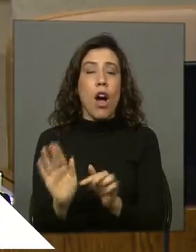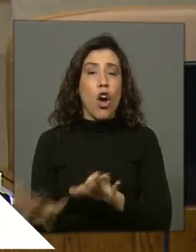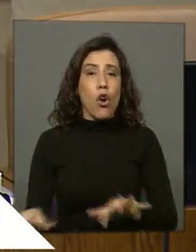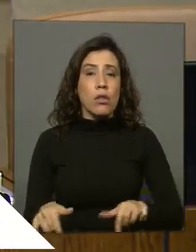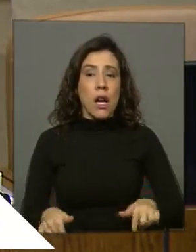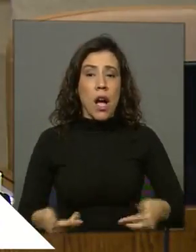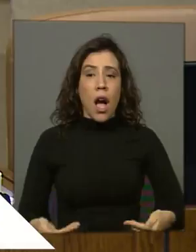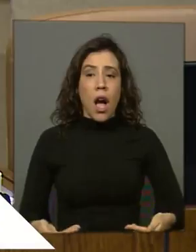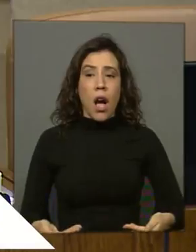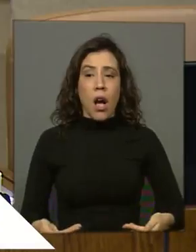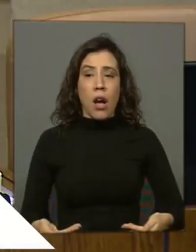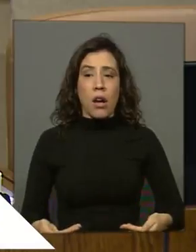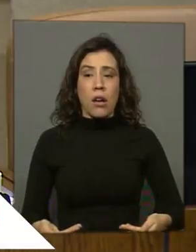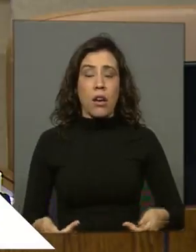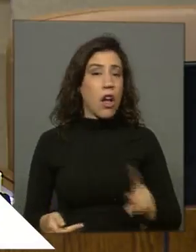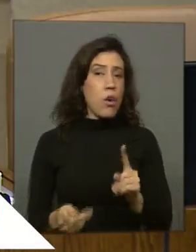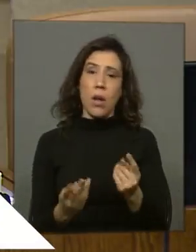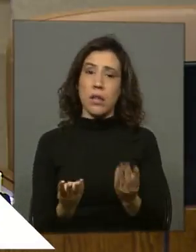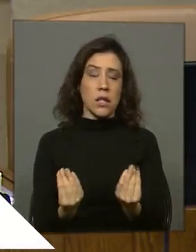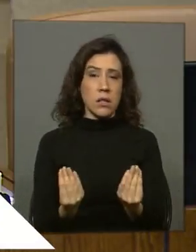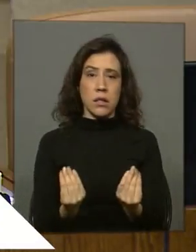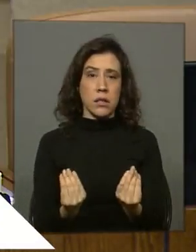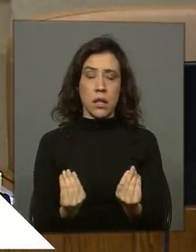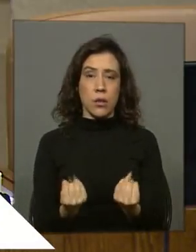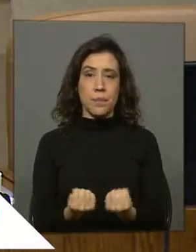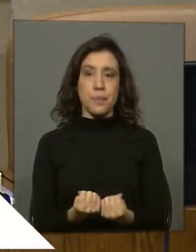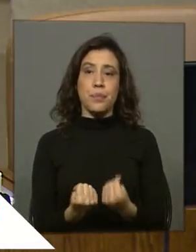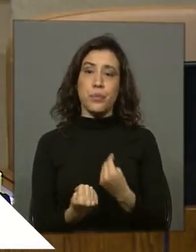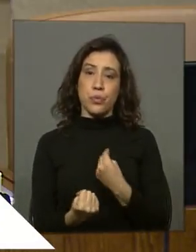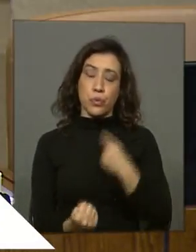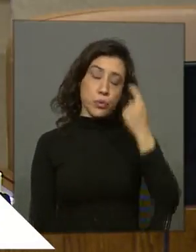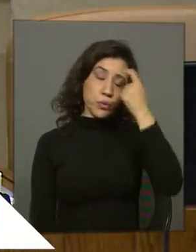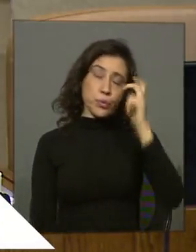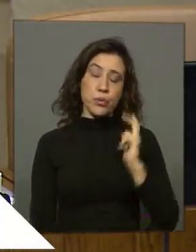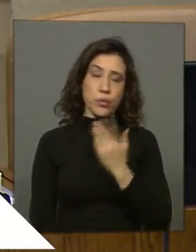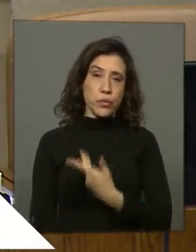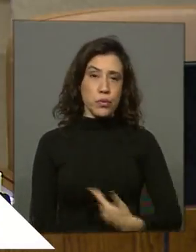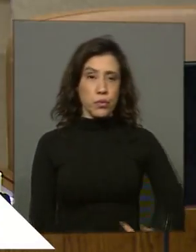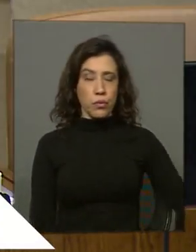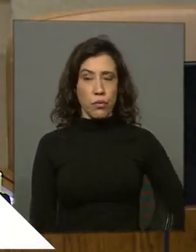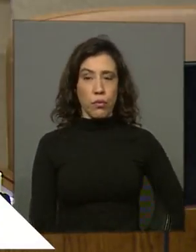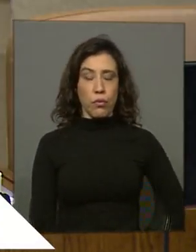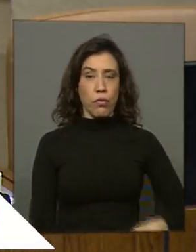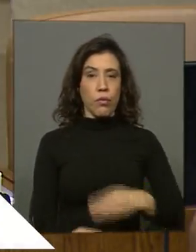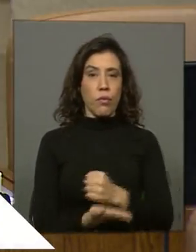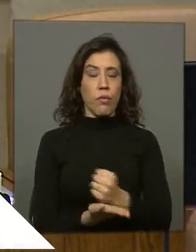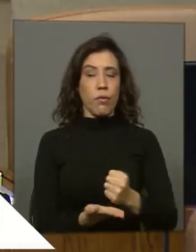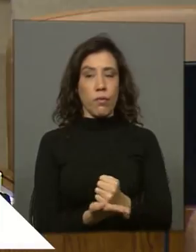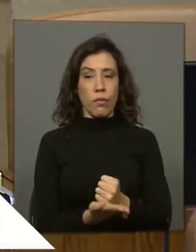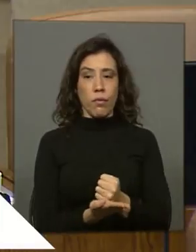día no es necesaria y yo creo señor presidente que en el trámite